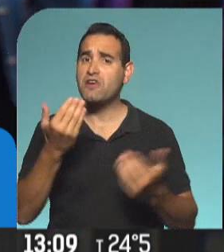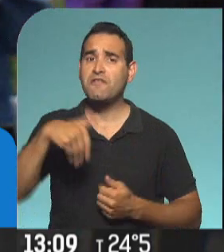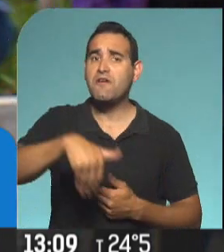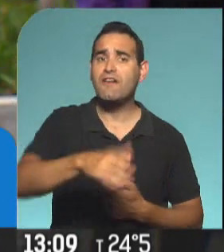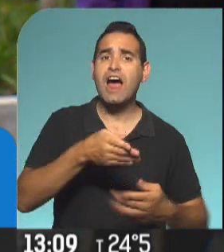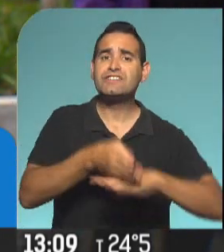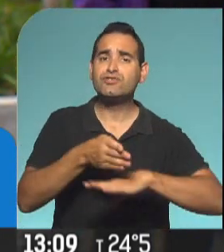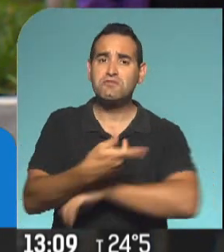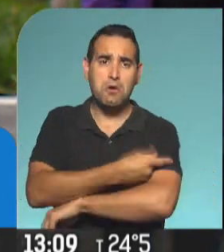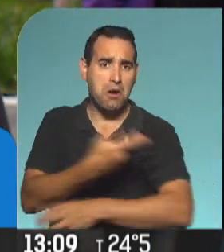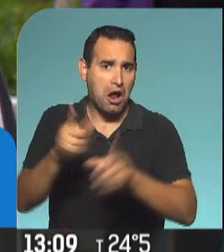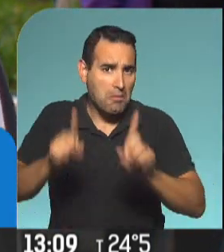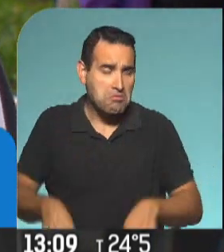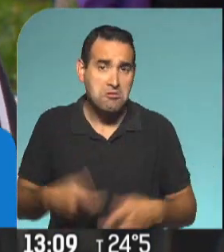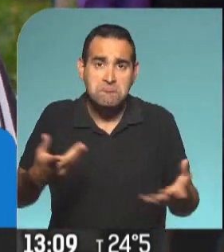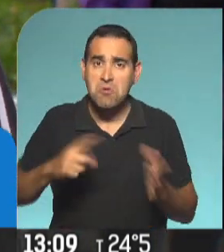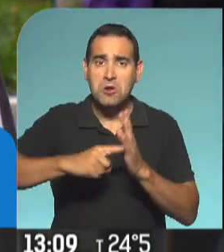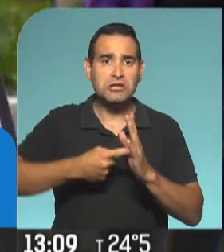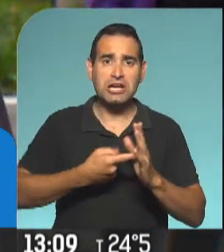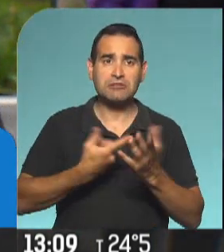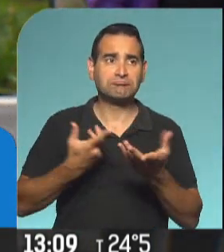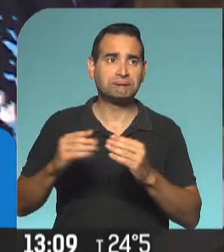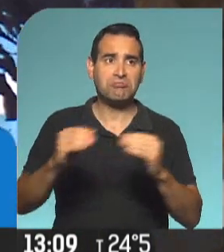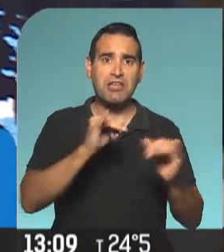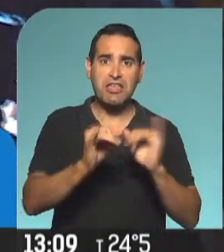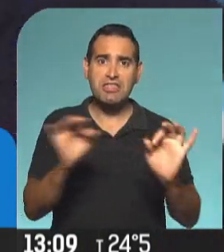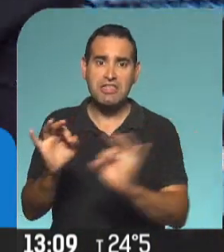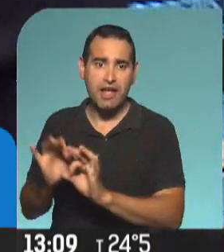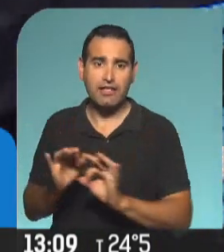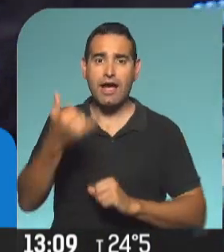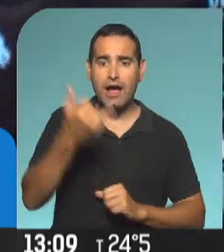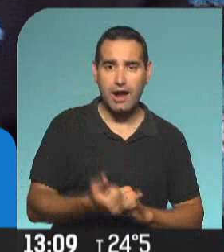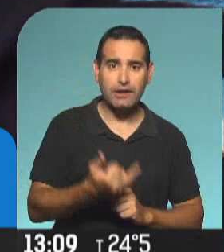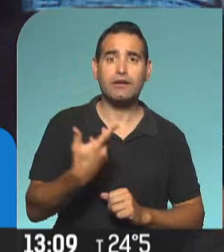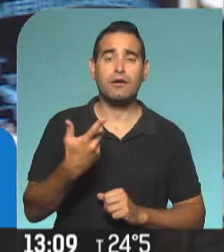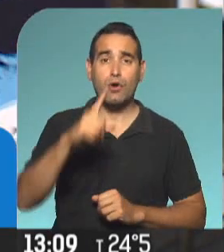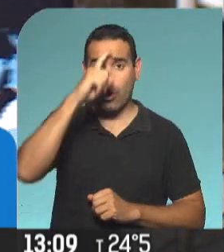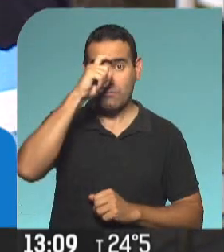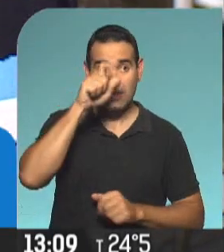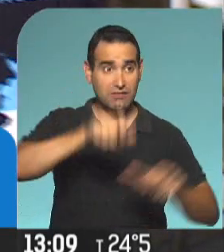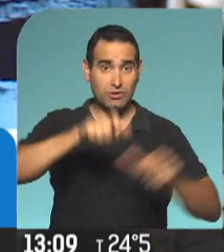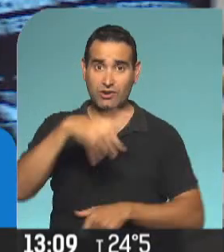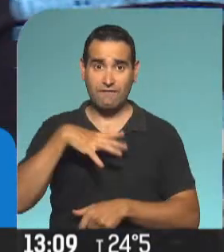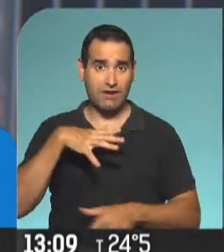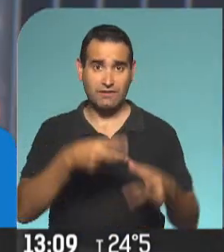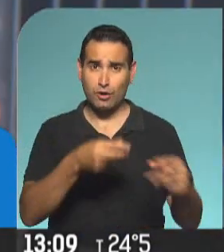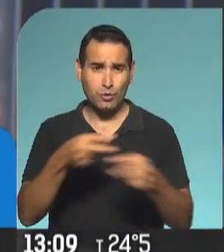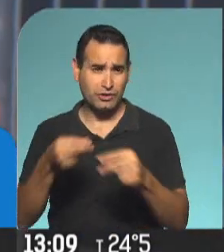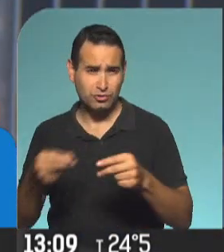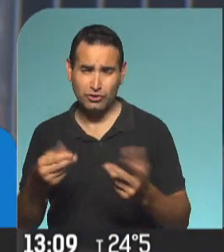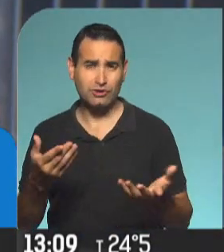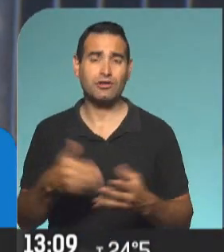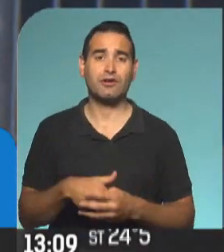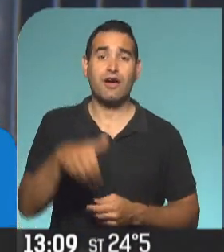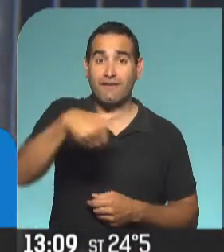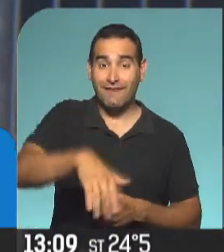a la vacuna. No se habla de eso en la ciudad de Buenos Aires. Tenemos todavía población en los hospitales que no ha sido vacunada. Tenemos muy cerca la